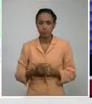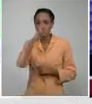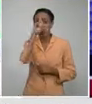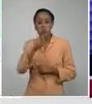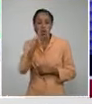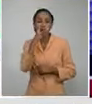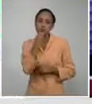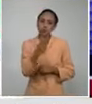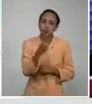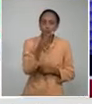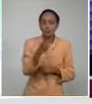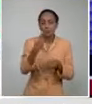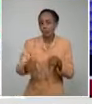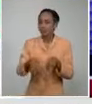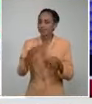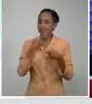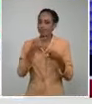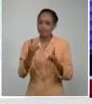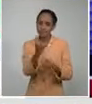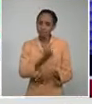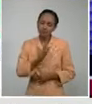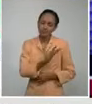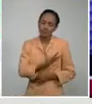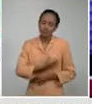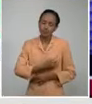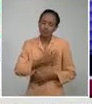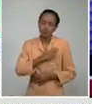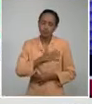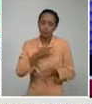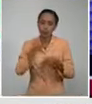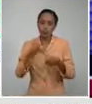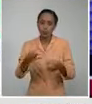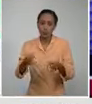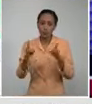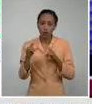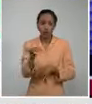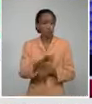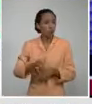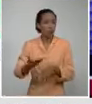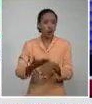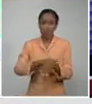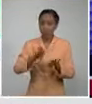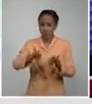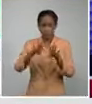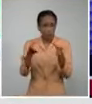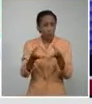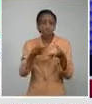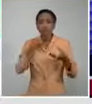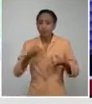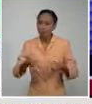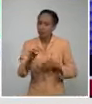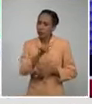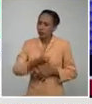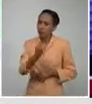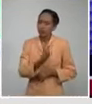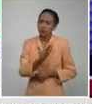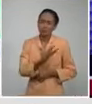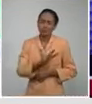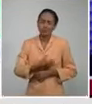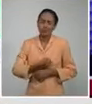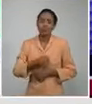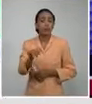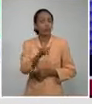aplicaron. Lamentamos mucho este fallecimiento, como todos los que han ocurrido en nuestro país, y damos las condolencias a